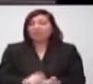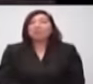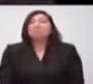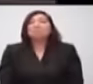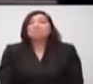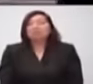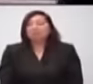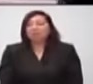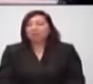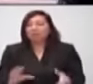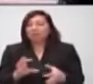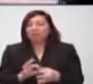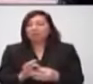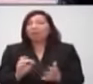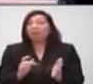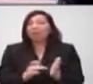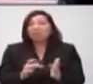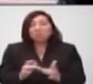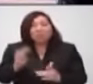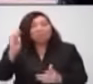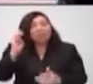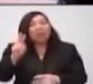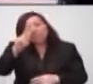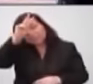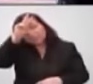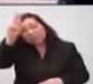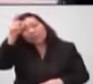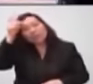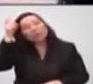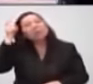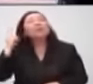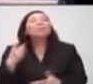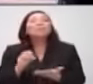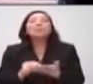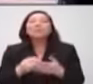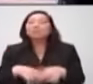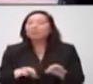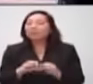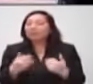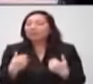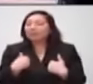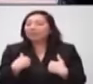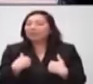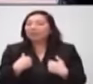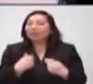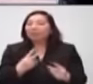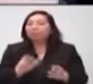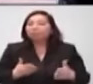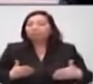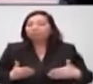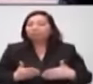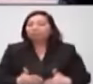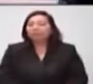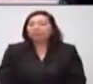están conectadas en los distritos Jesús María, La Victoria, y una de las cosas más importantes que tenemos son las vías que circulan por